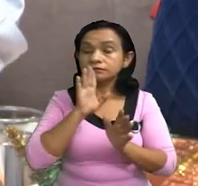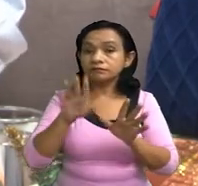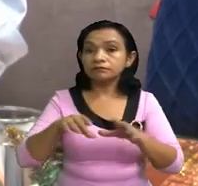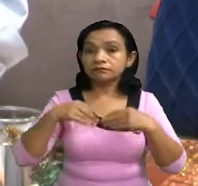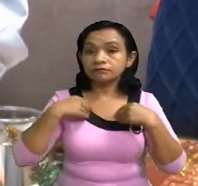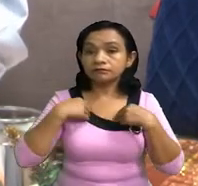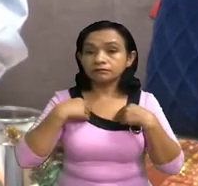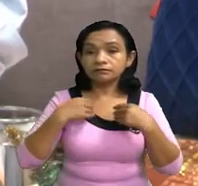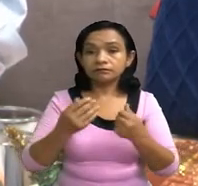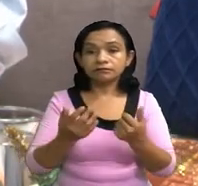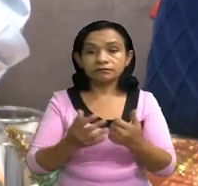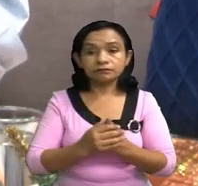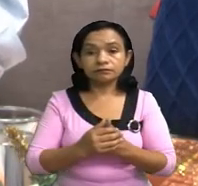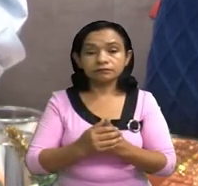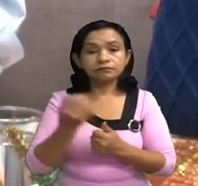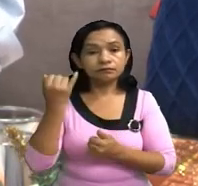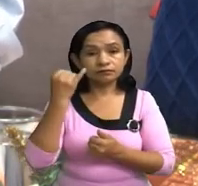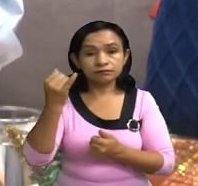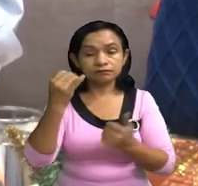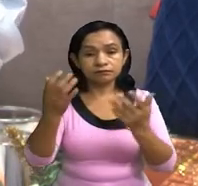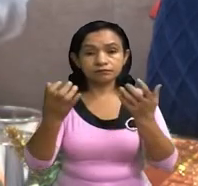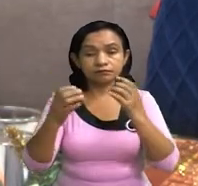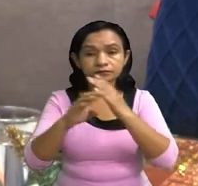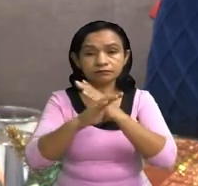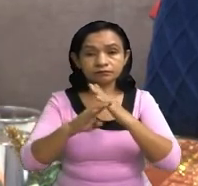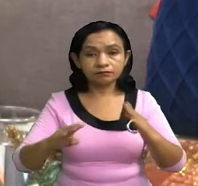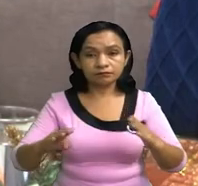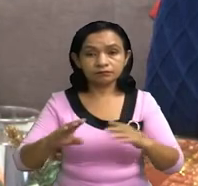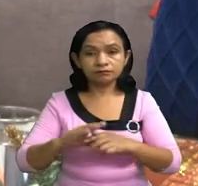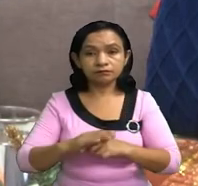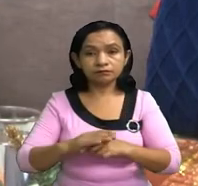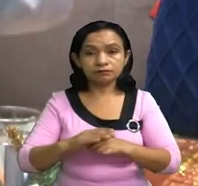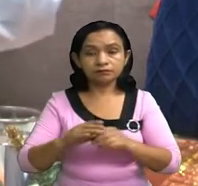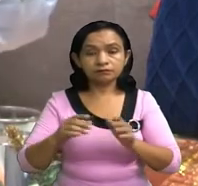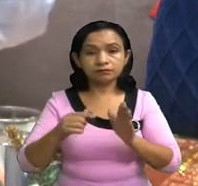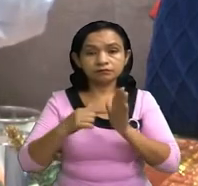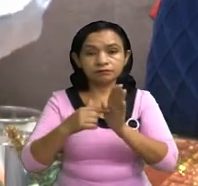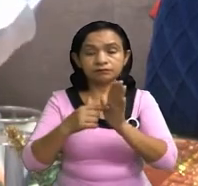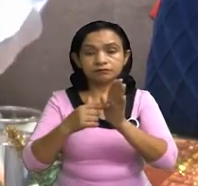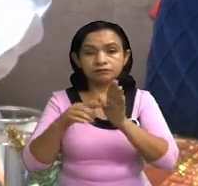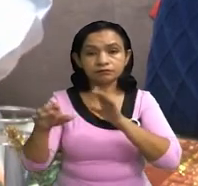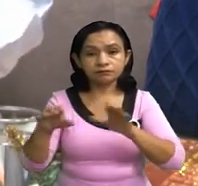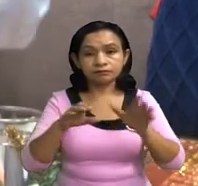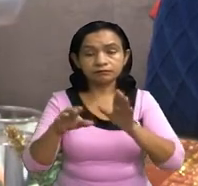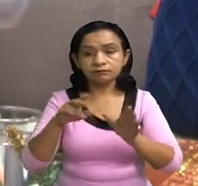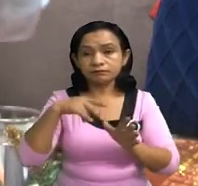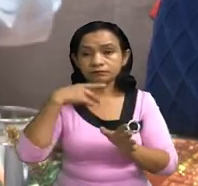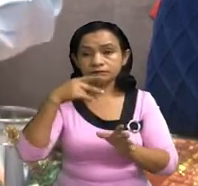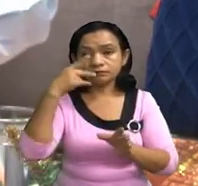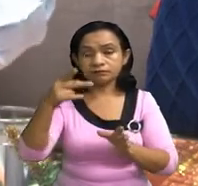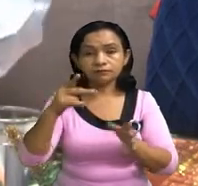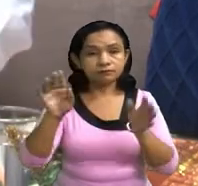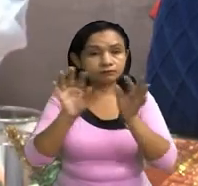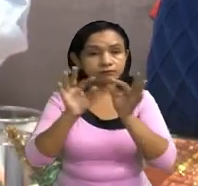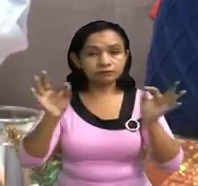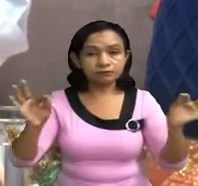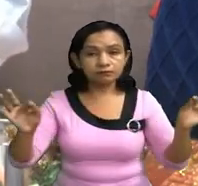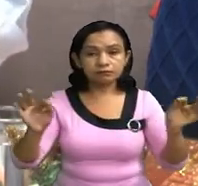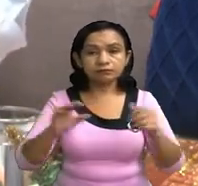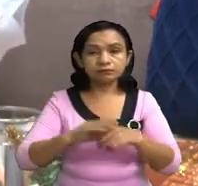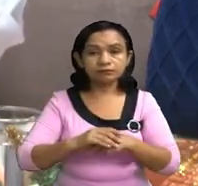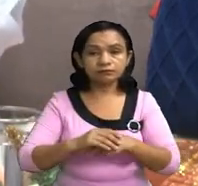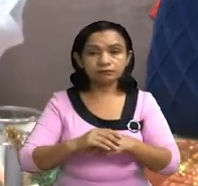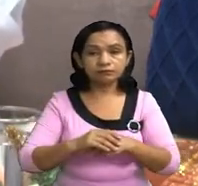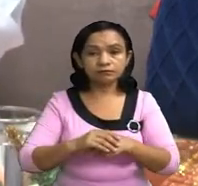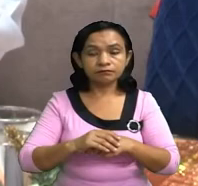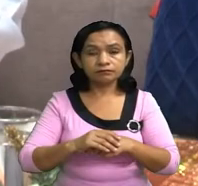porque nosotros sí queremos la paz, y lo demostramos con actos, no con palabras, con frases. Y por eso,